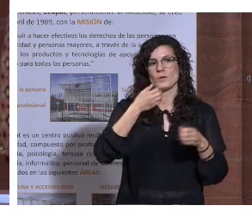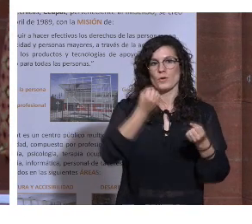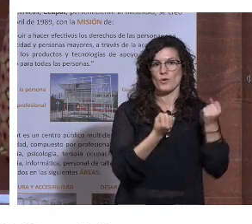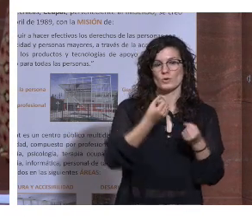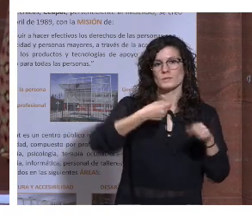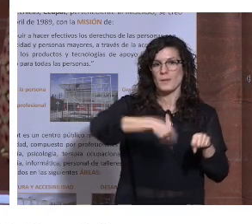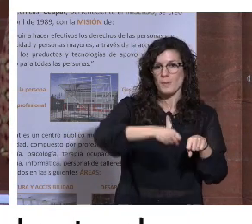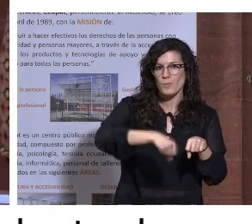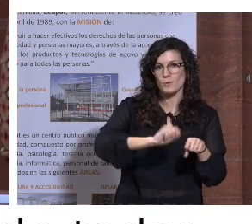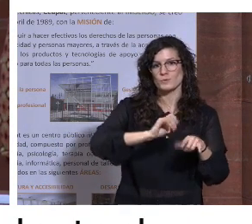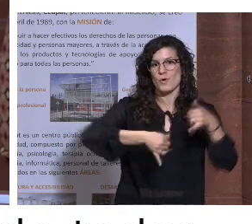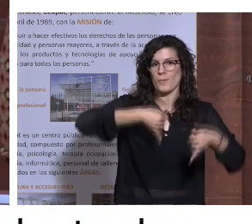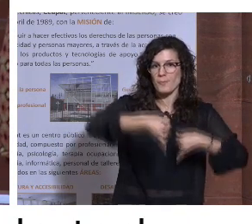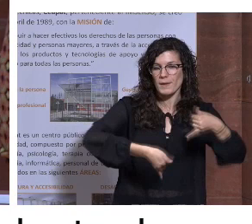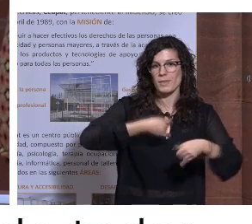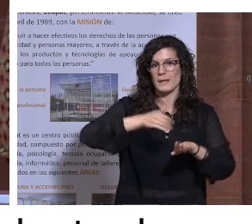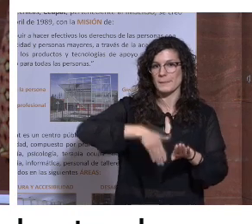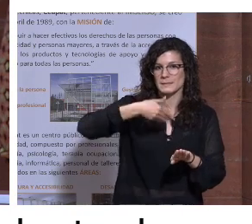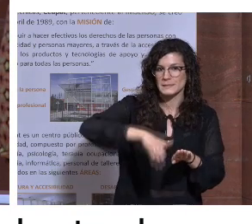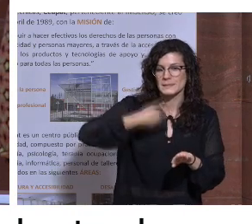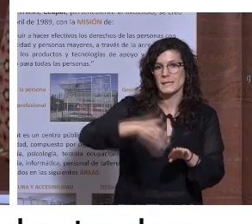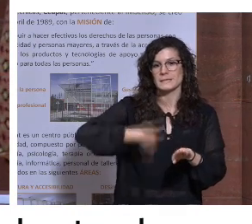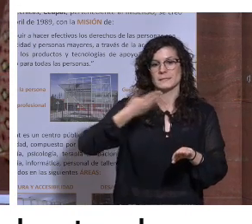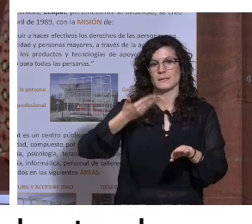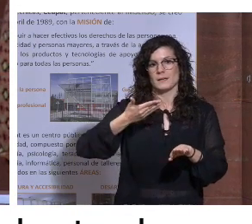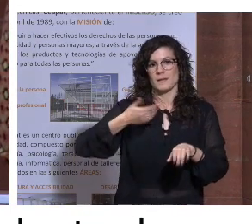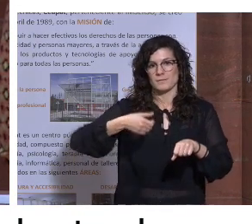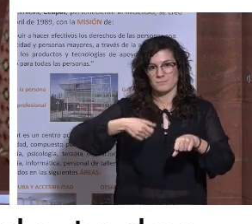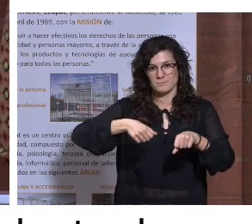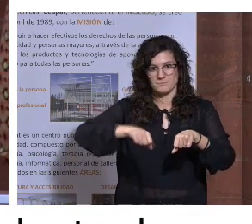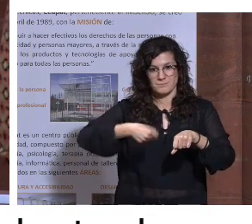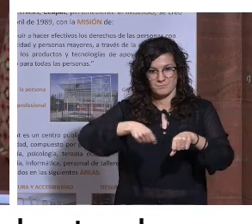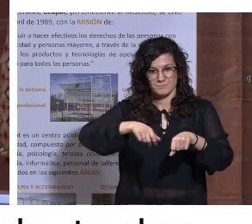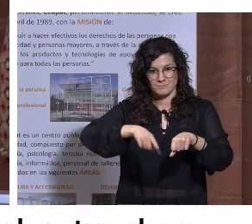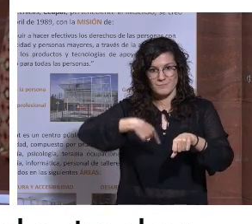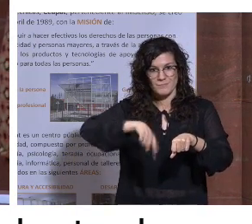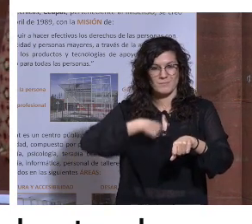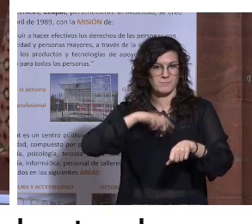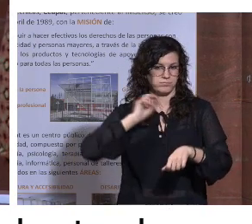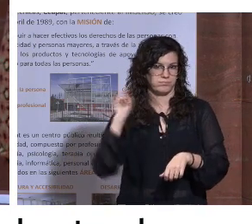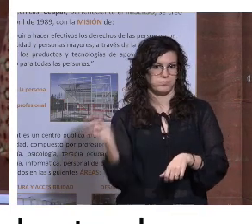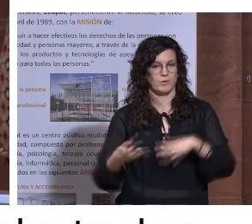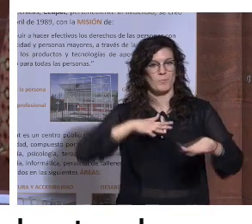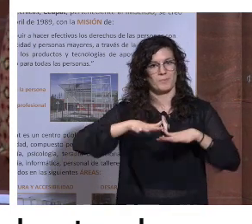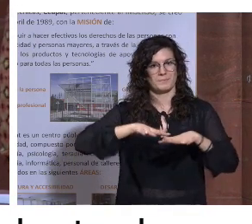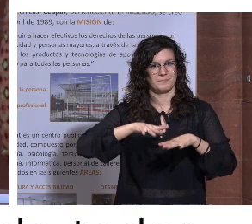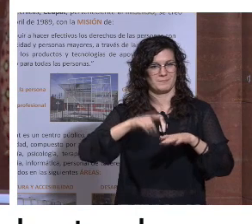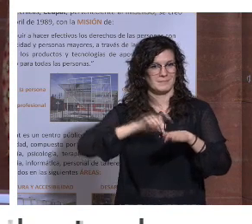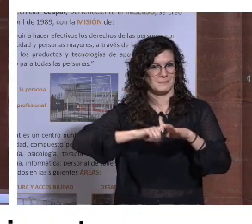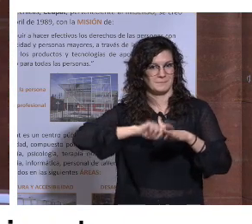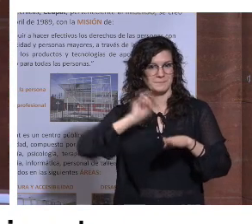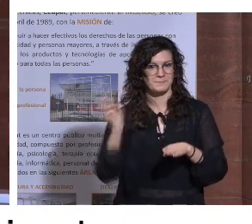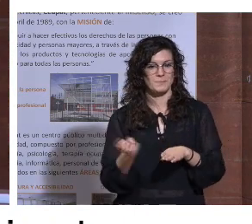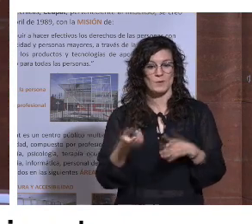scooter, bici, patinete, roland, bueno, miles de dispositivos móviles, ¿no? Y esta es